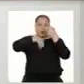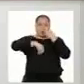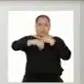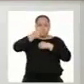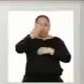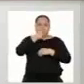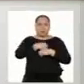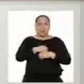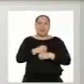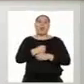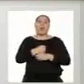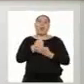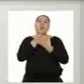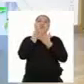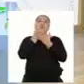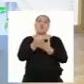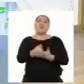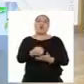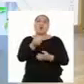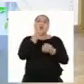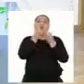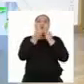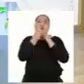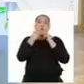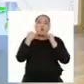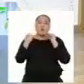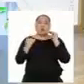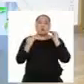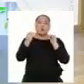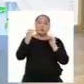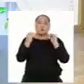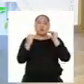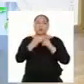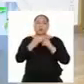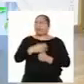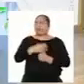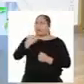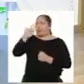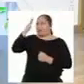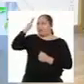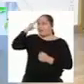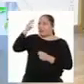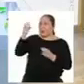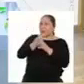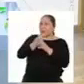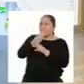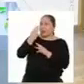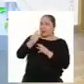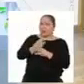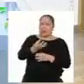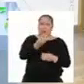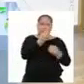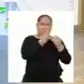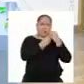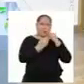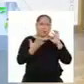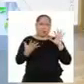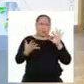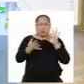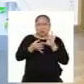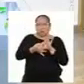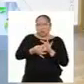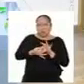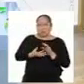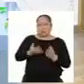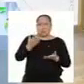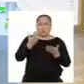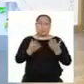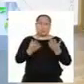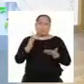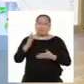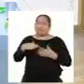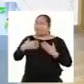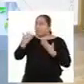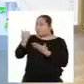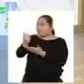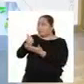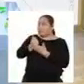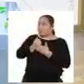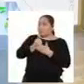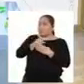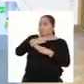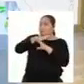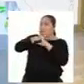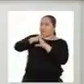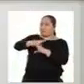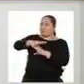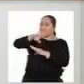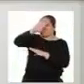alimentación más balanceada No sabía que la matemática y la alimentación estaban tan relacionadas Tal vez pueda ayudarnos a